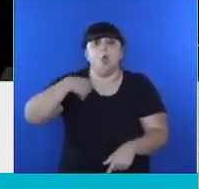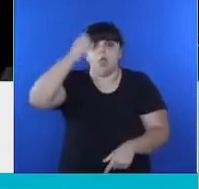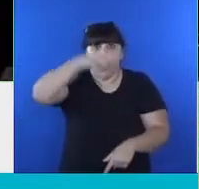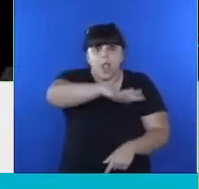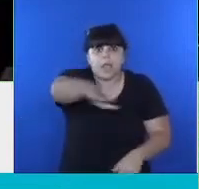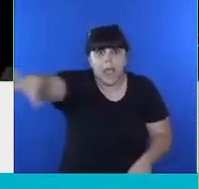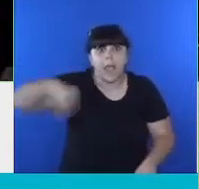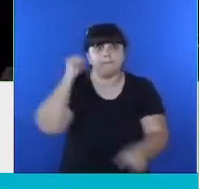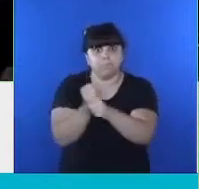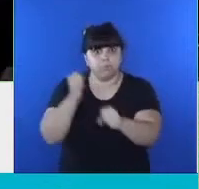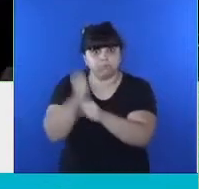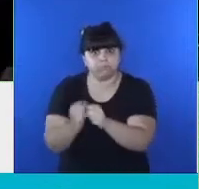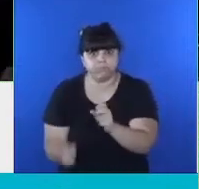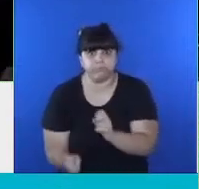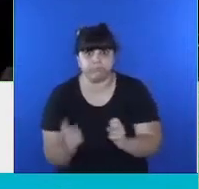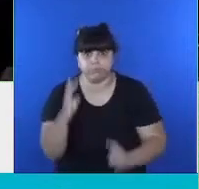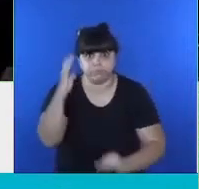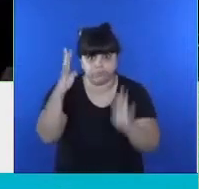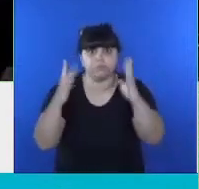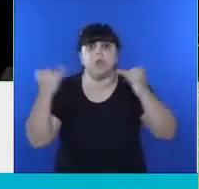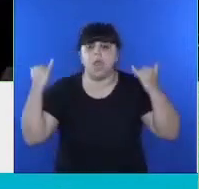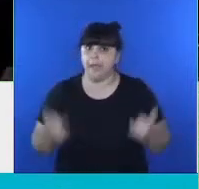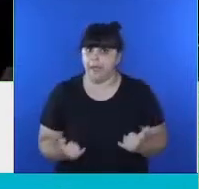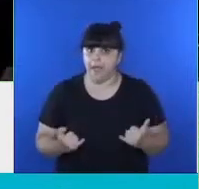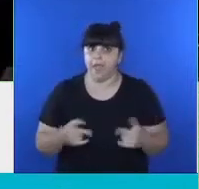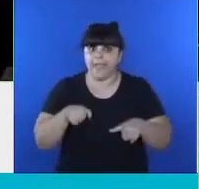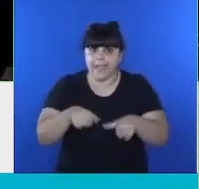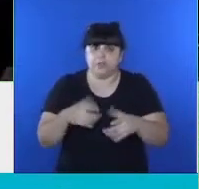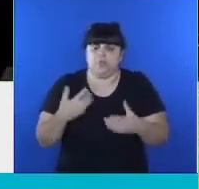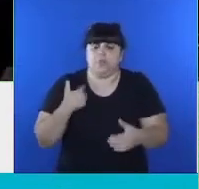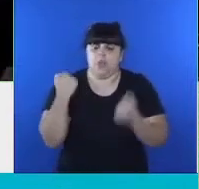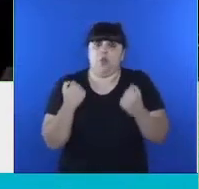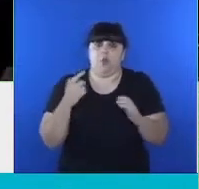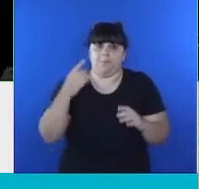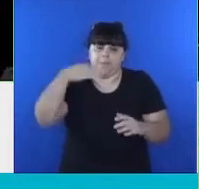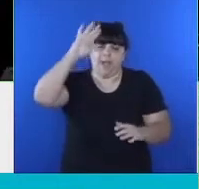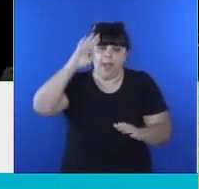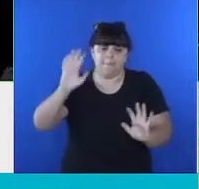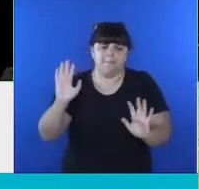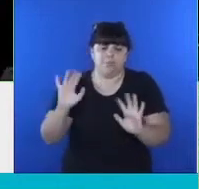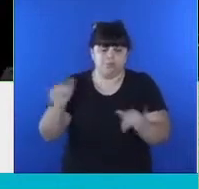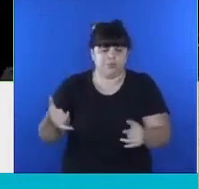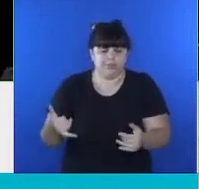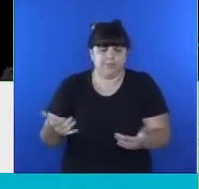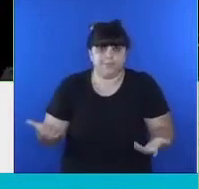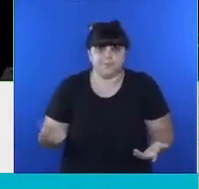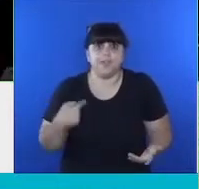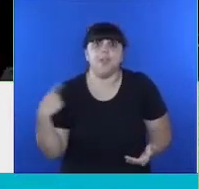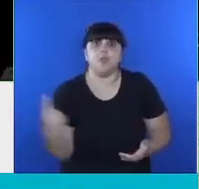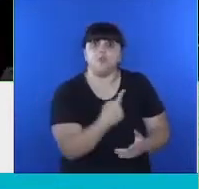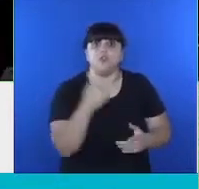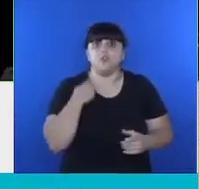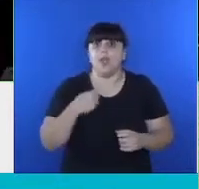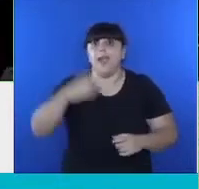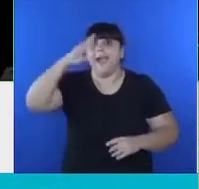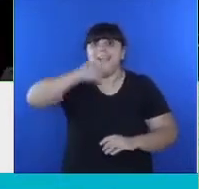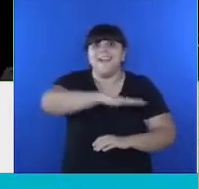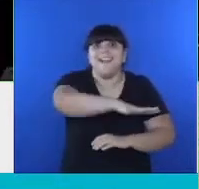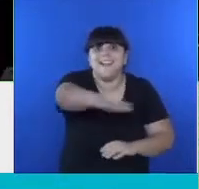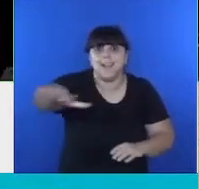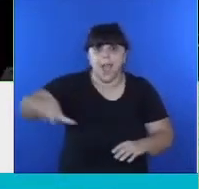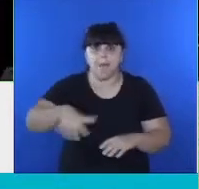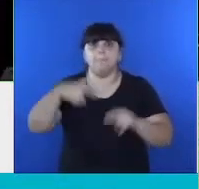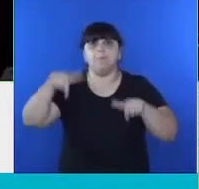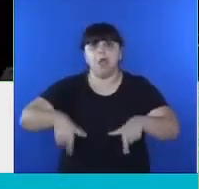que es cierto que es un gran sostén de nuestra economía, pero también es cierto que ese campo tiene